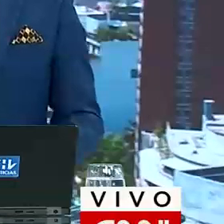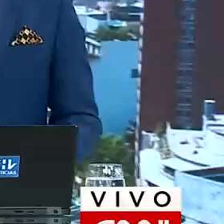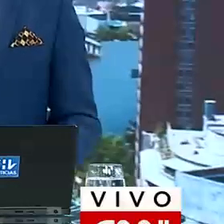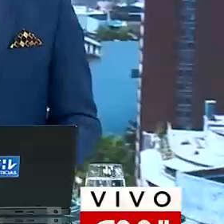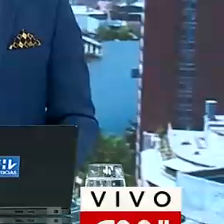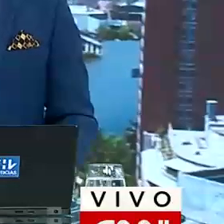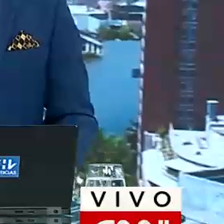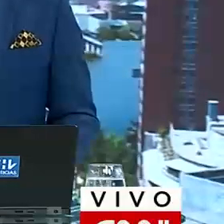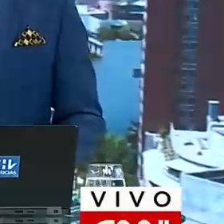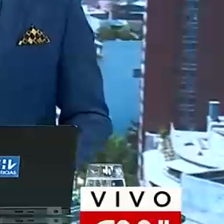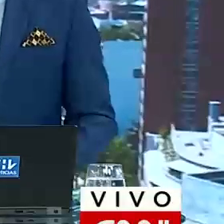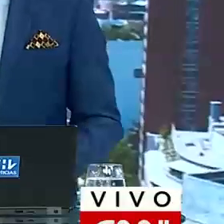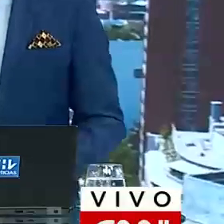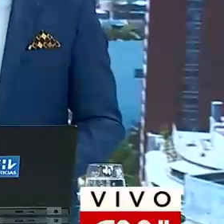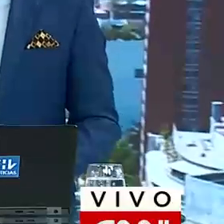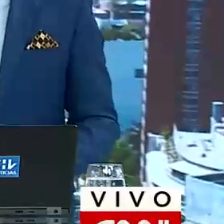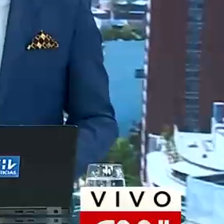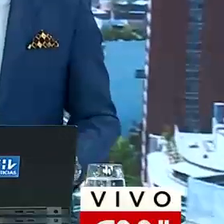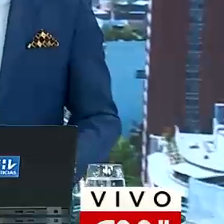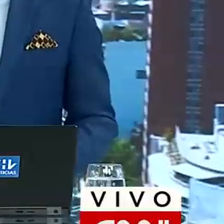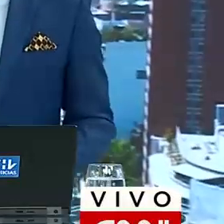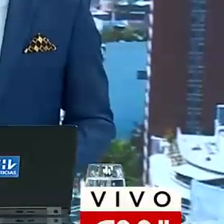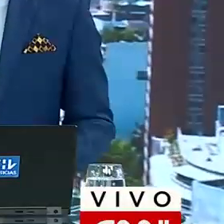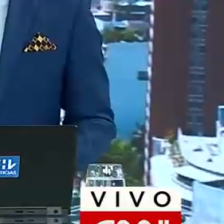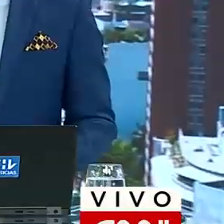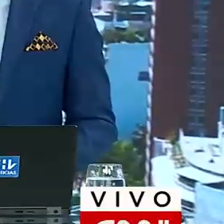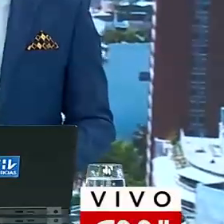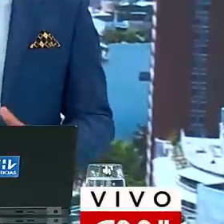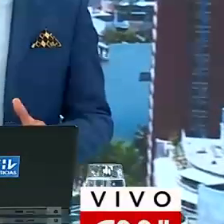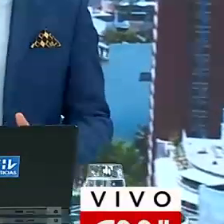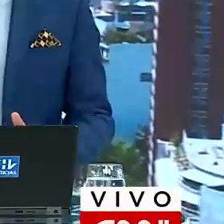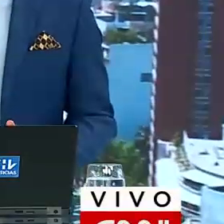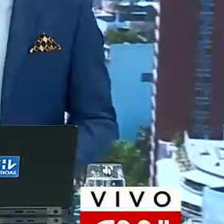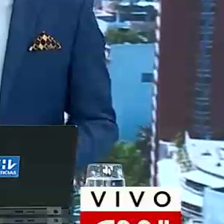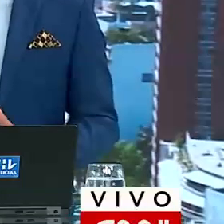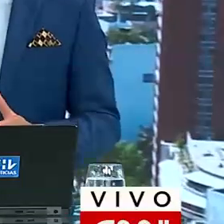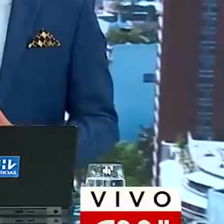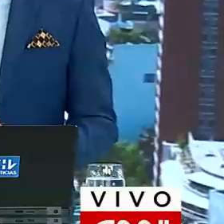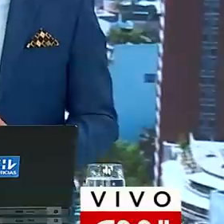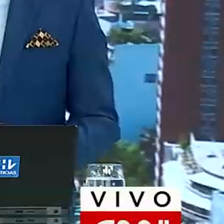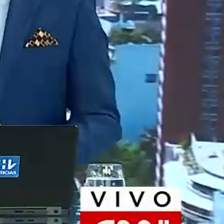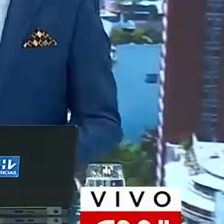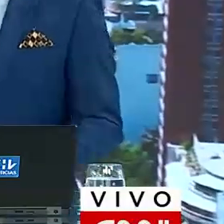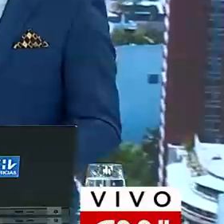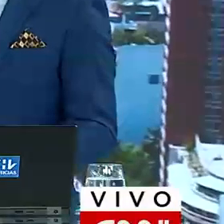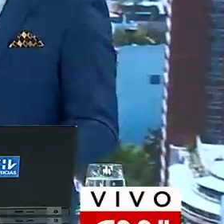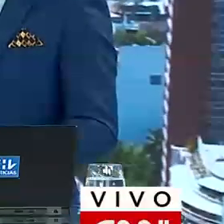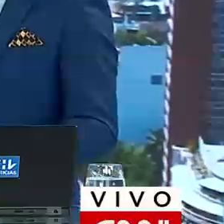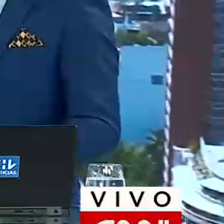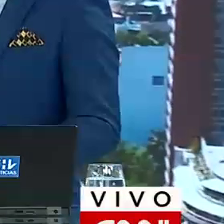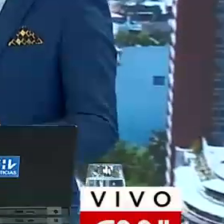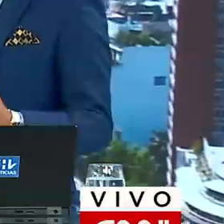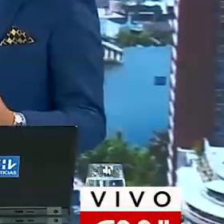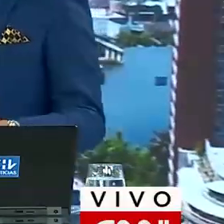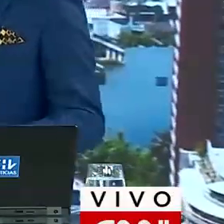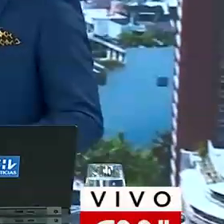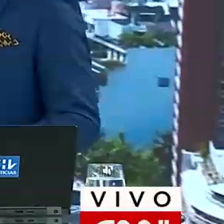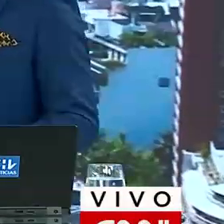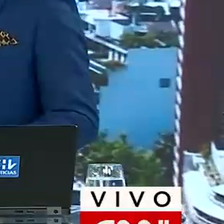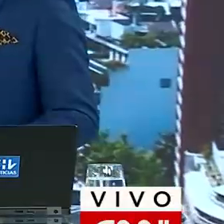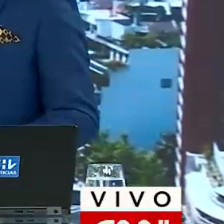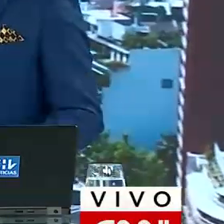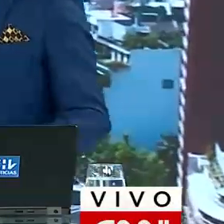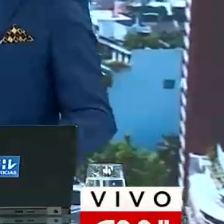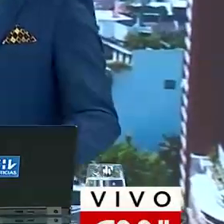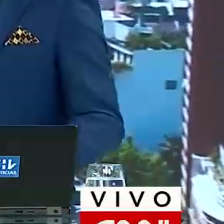muy buenas tardes. Bienvenidos a las noticias a esta hora. Transmisión que hacemos en conjunto entre Chilevisión y CNN Chile. Matilde, muy buenas tardes. Ya se conocen